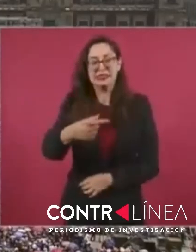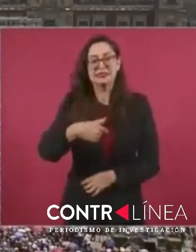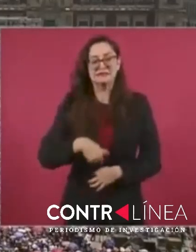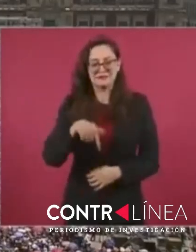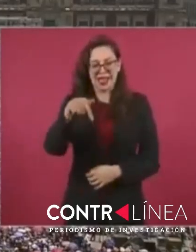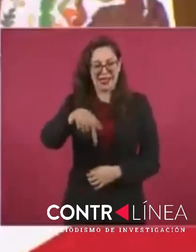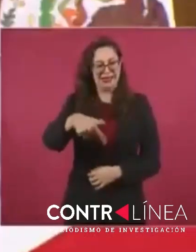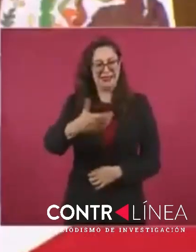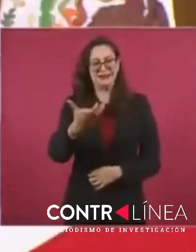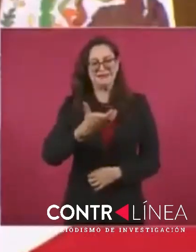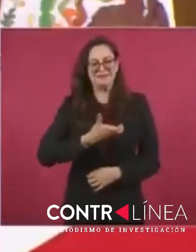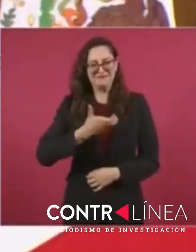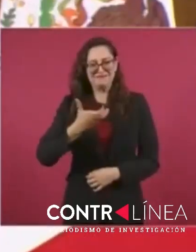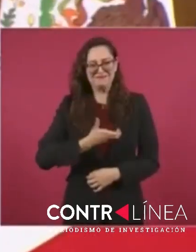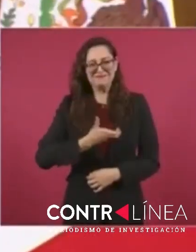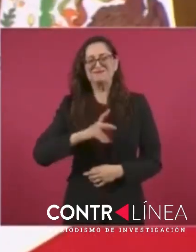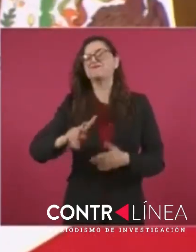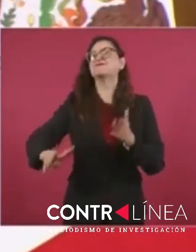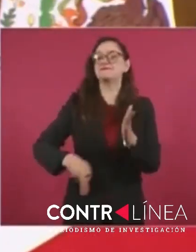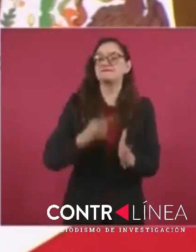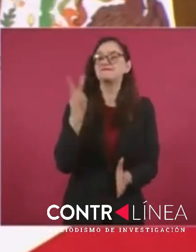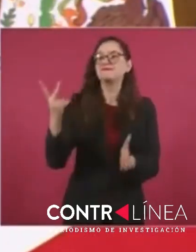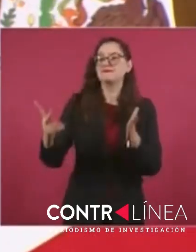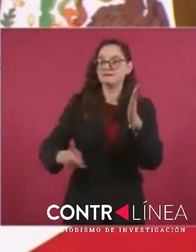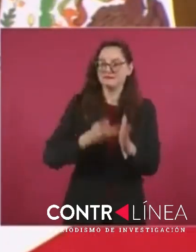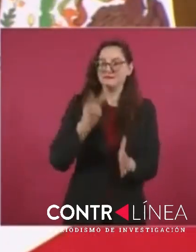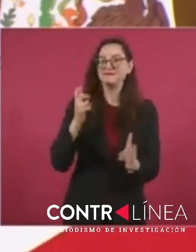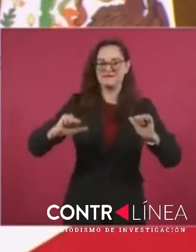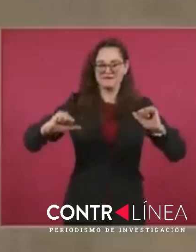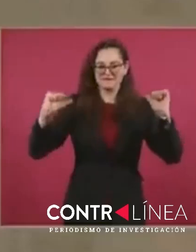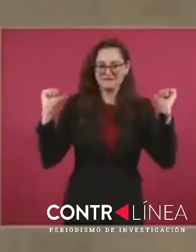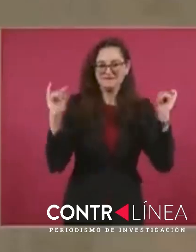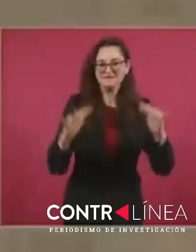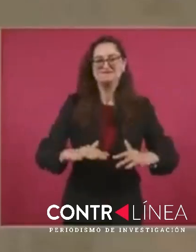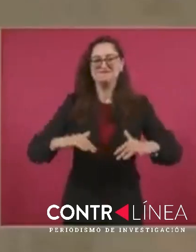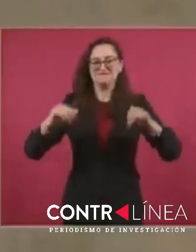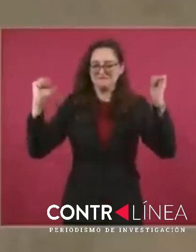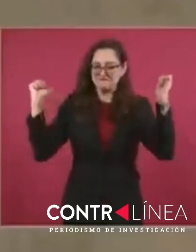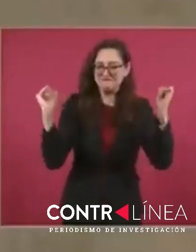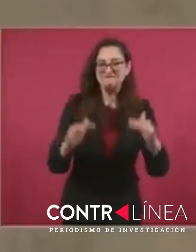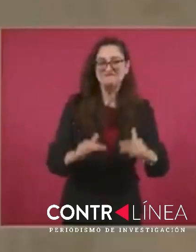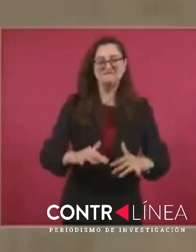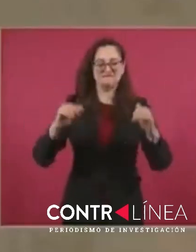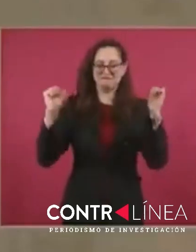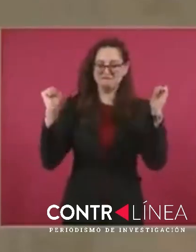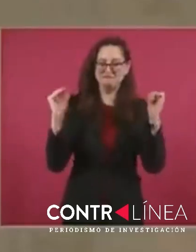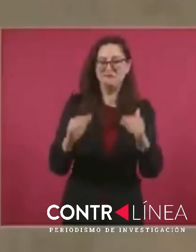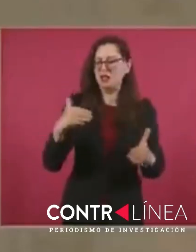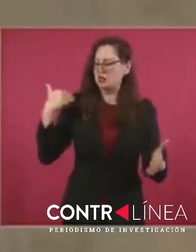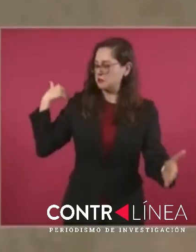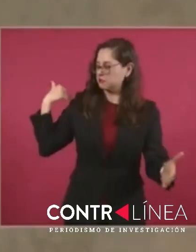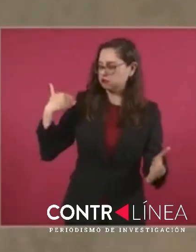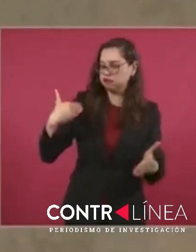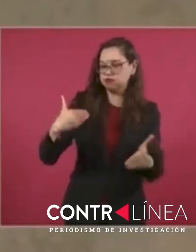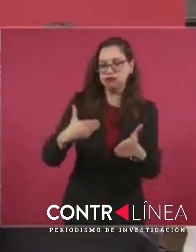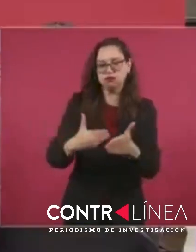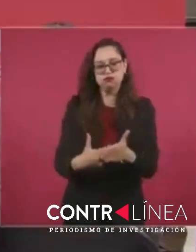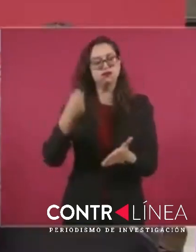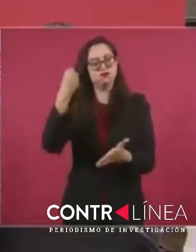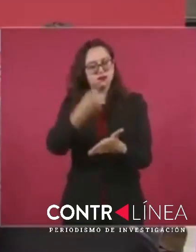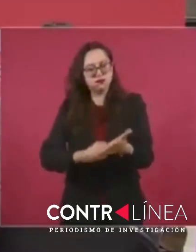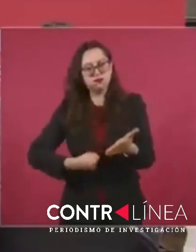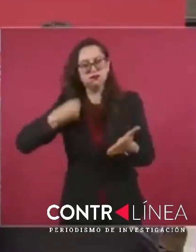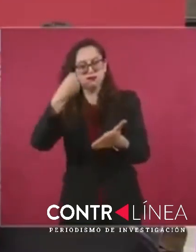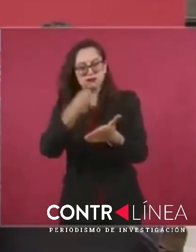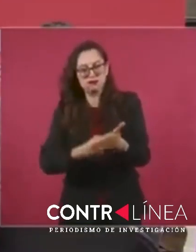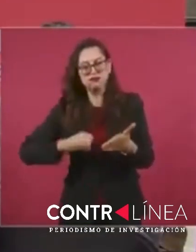donde tantas veces nos concentramos durante nuestra lucha por la justicia y la